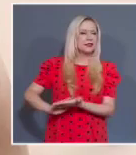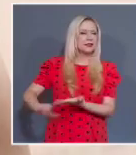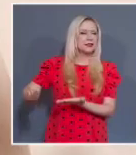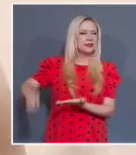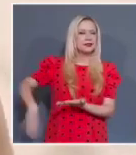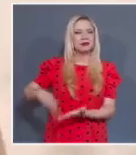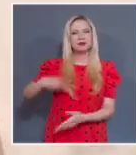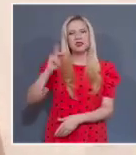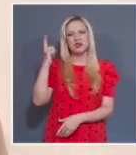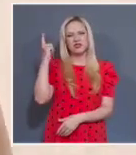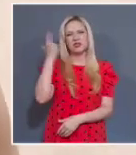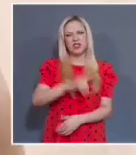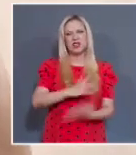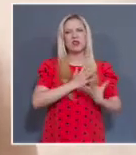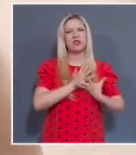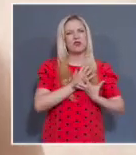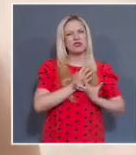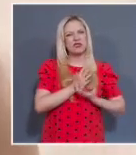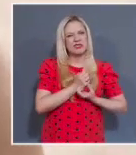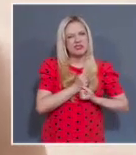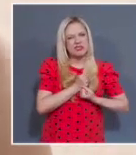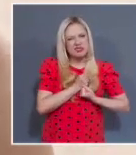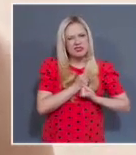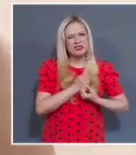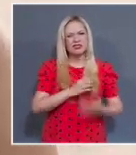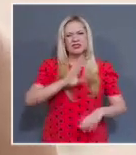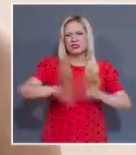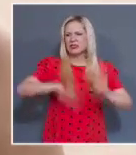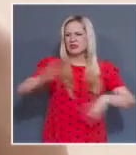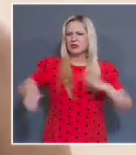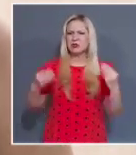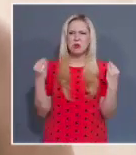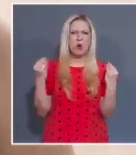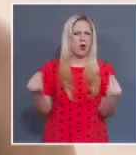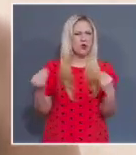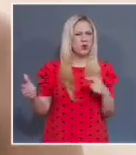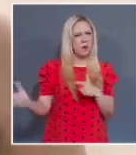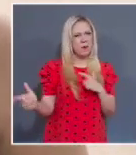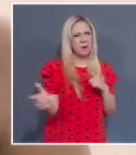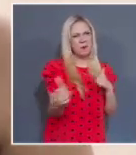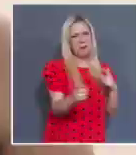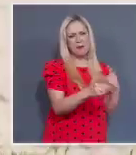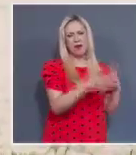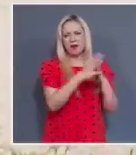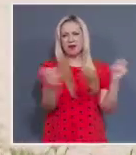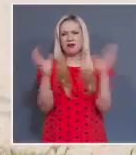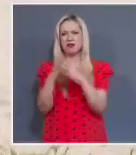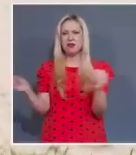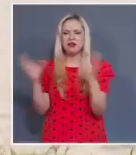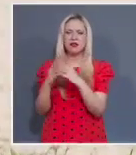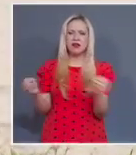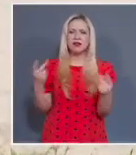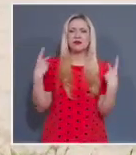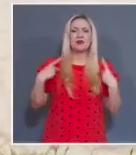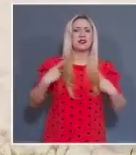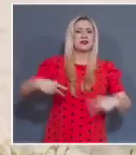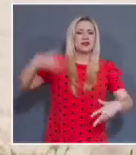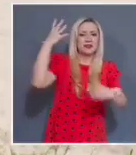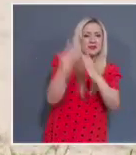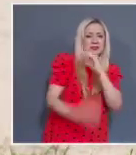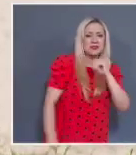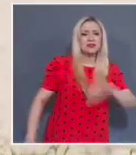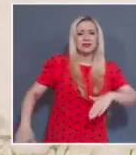doloroso. Hubo muchas masacres, muertes, desapariciones, desplazamientos forzados